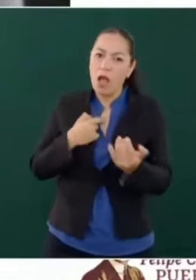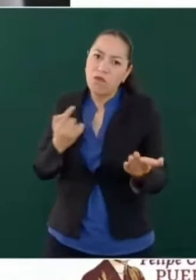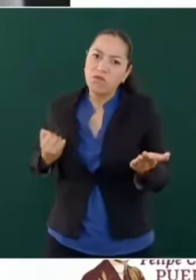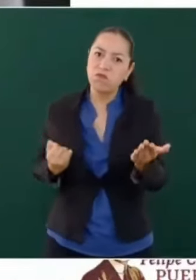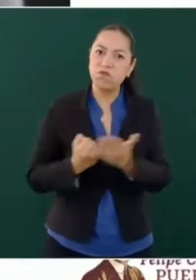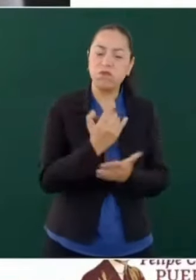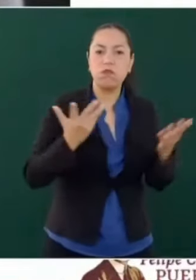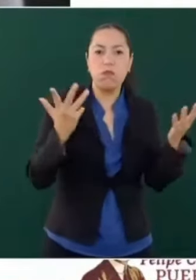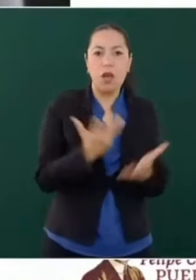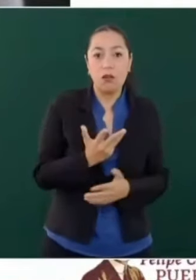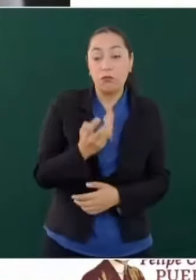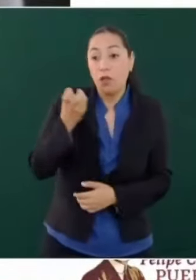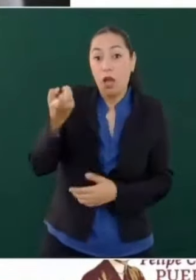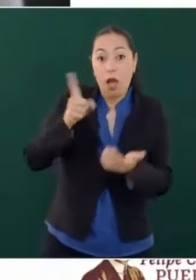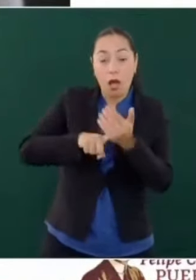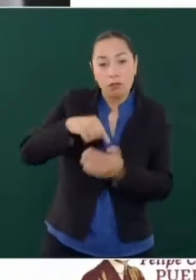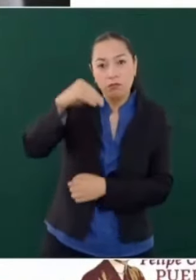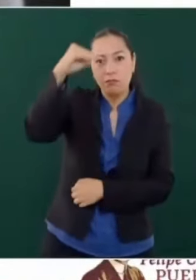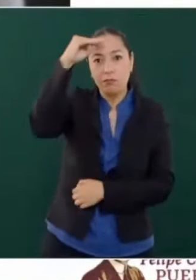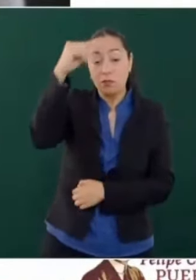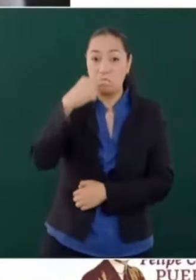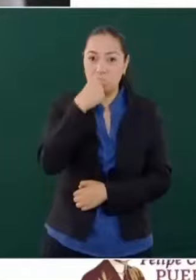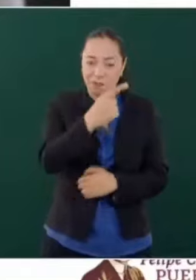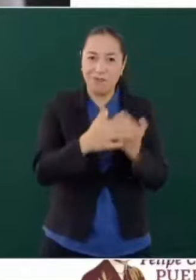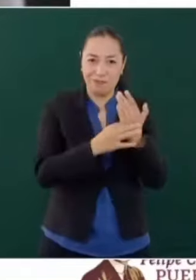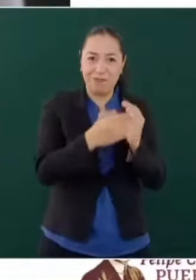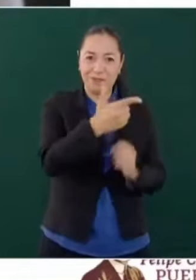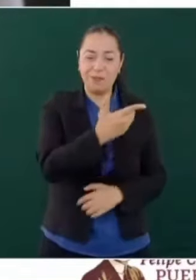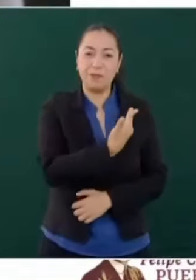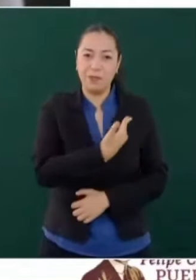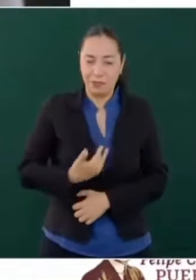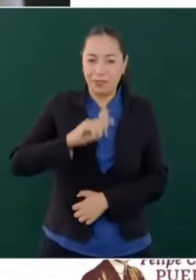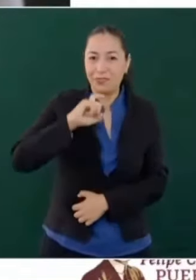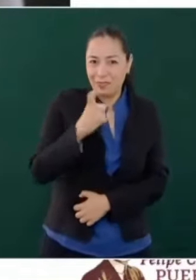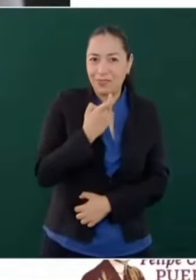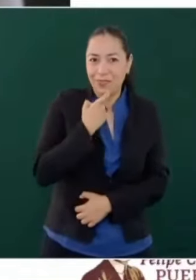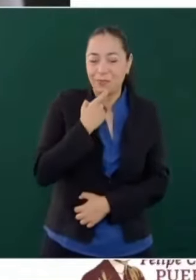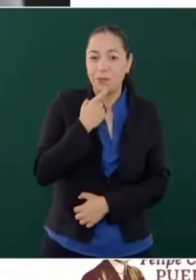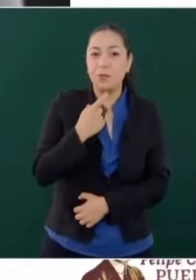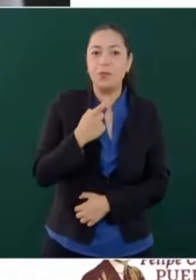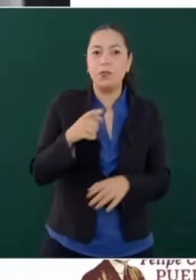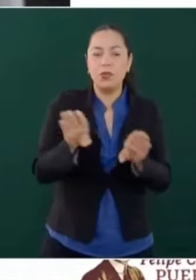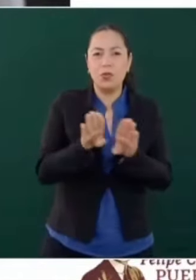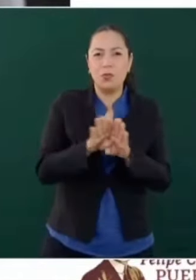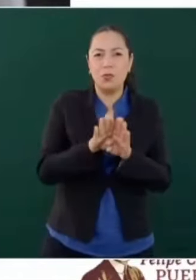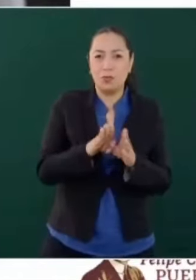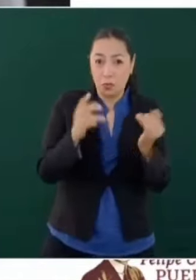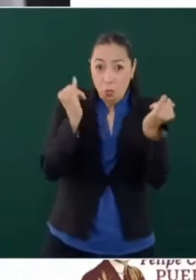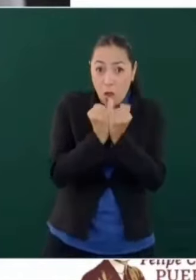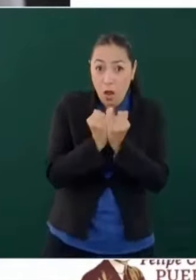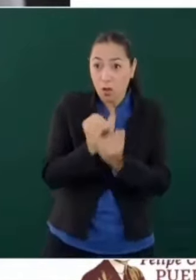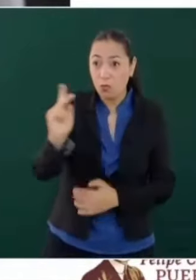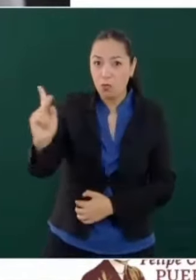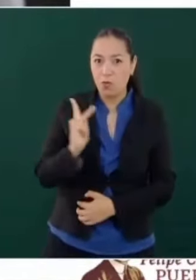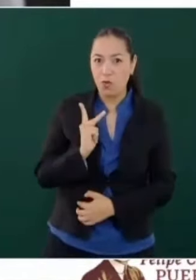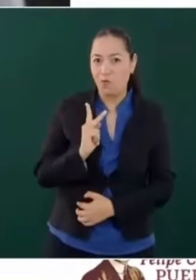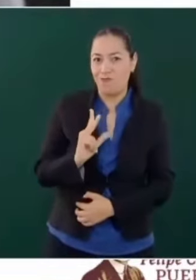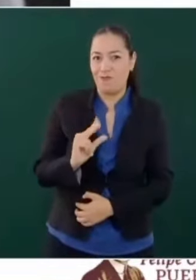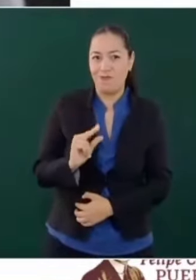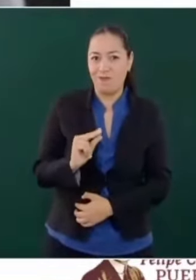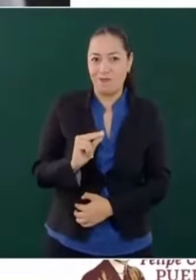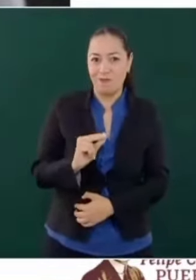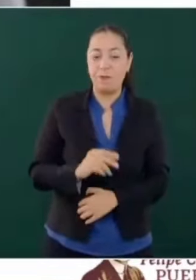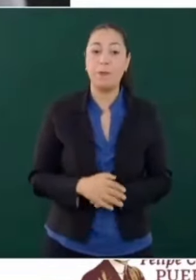o como dice nuestro presidente Andrés Manuel López Obrador, no somos iguales.